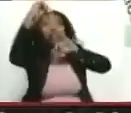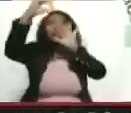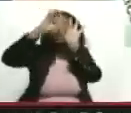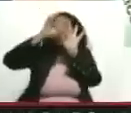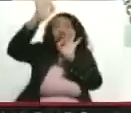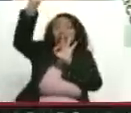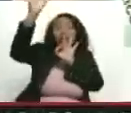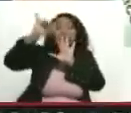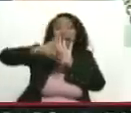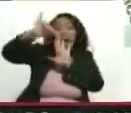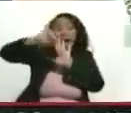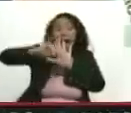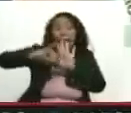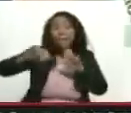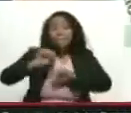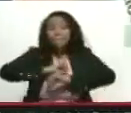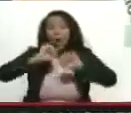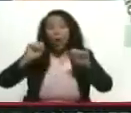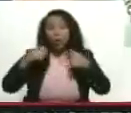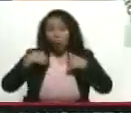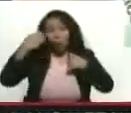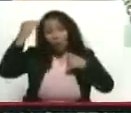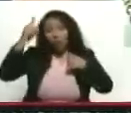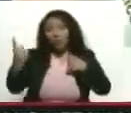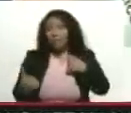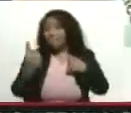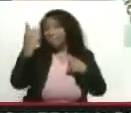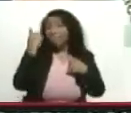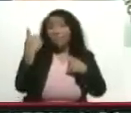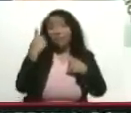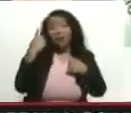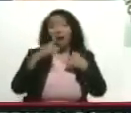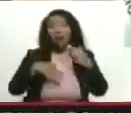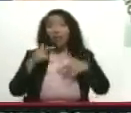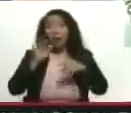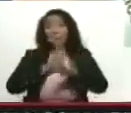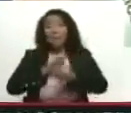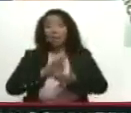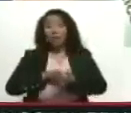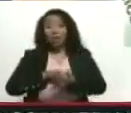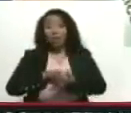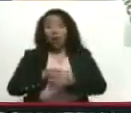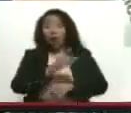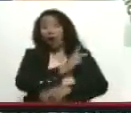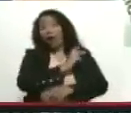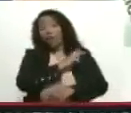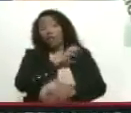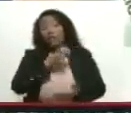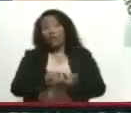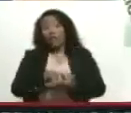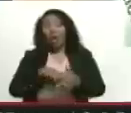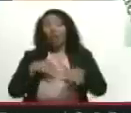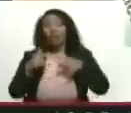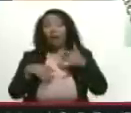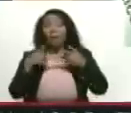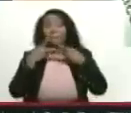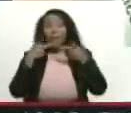que ha sido el primer hecho histórico donde un jefe de Estado en un acto